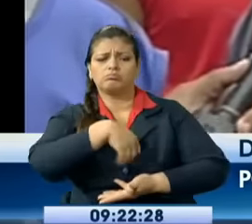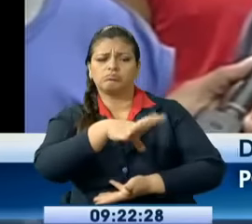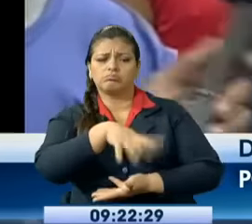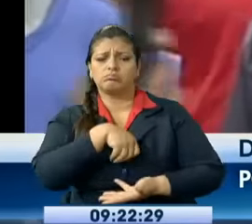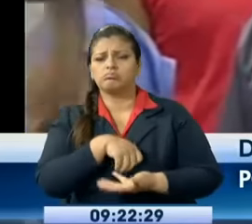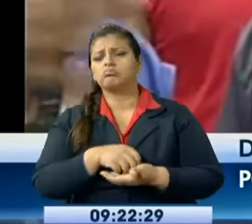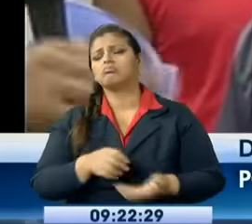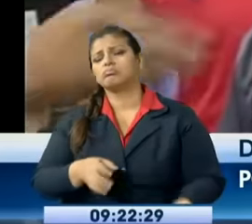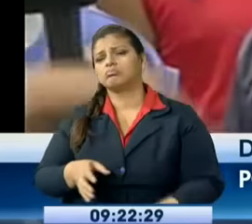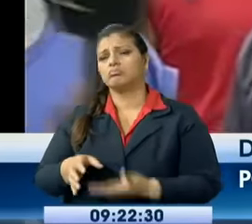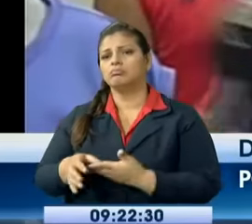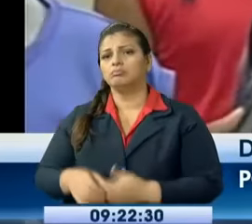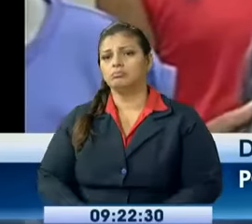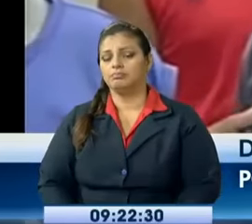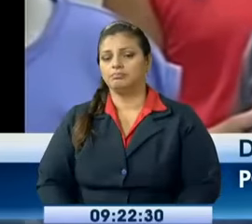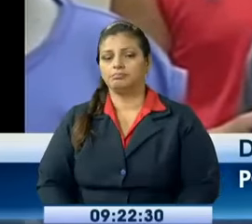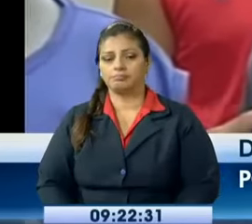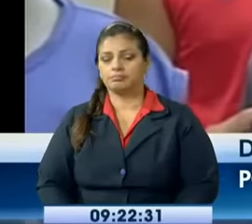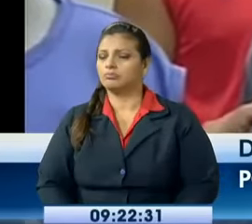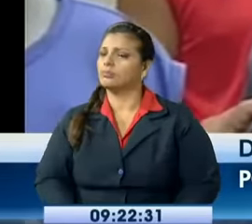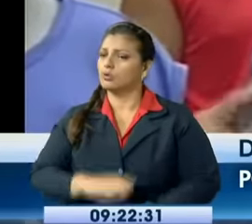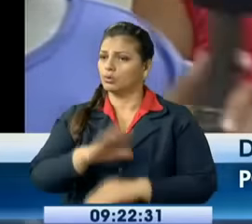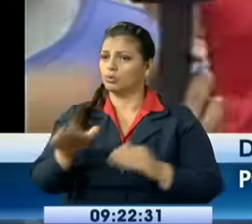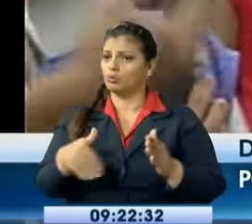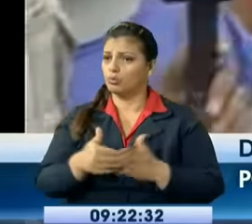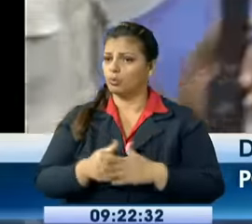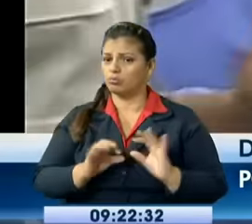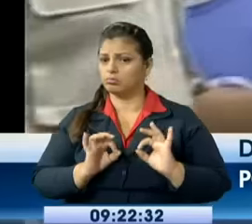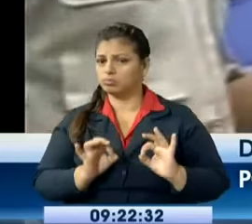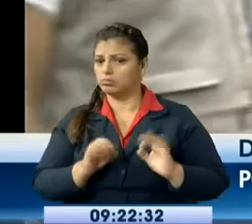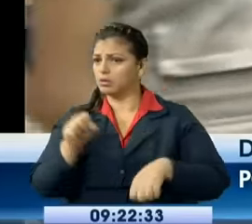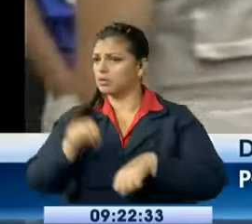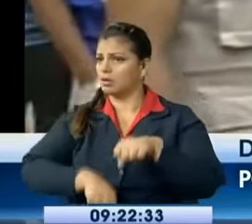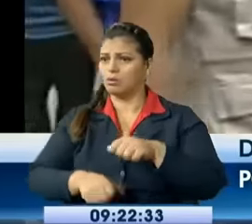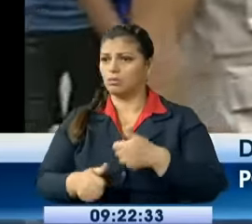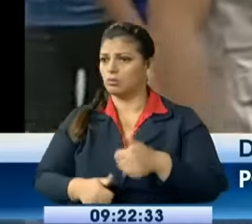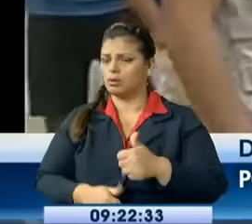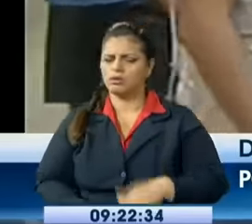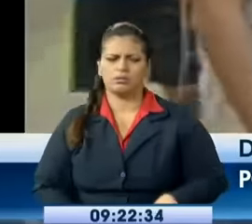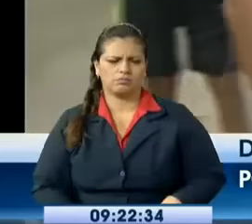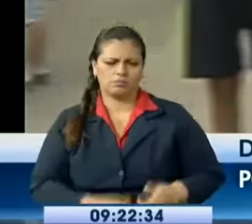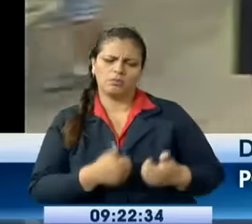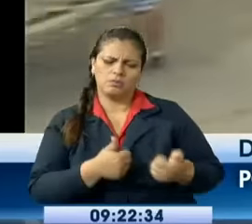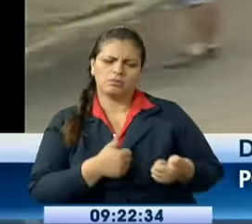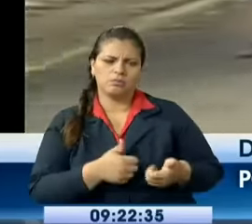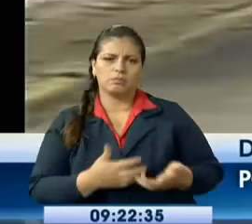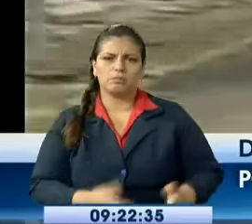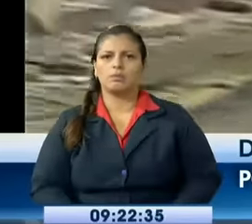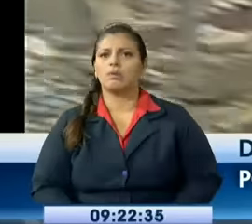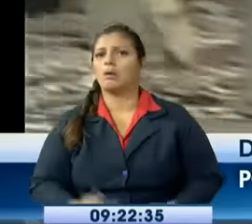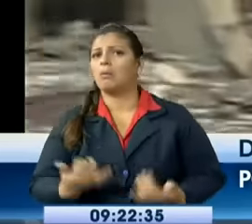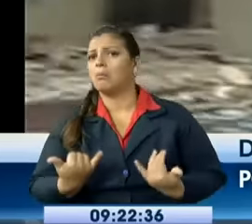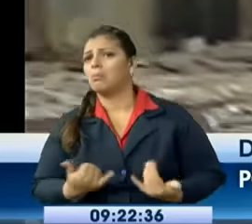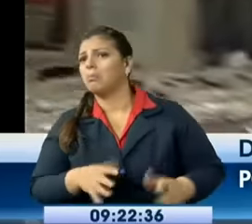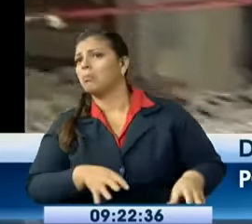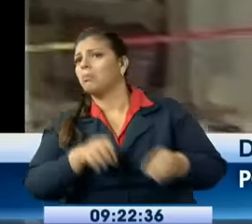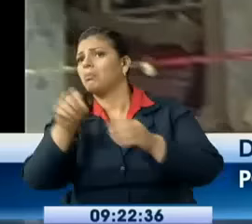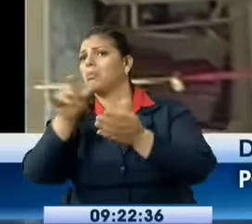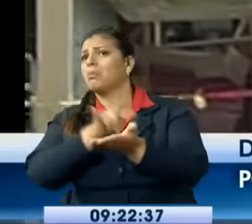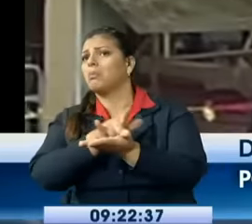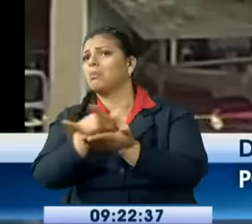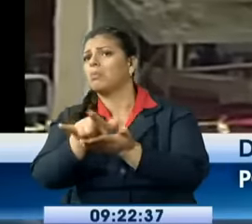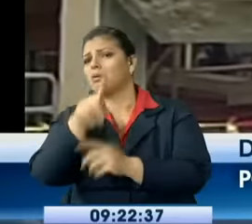familia. Ya, o sea, toda su mercadería estaba intacta. Sí. Ya, ahora, ¿dónde se va a trasladar usted? No sé, lo dicen que en aeropuerto, lo